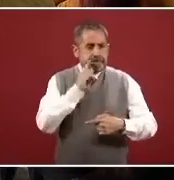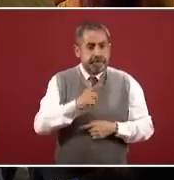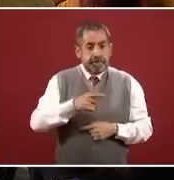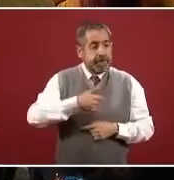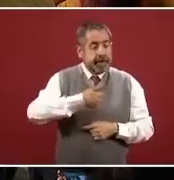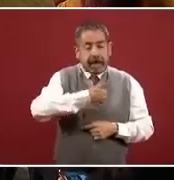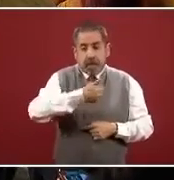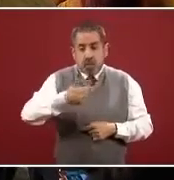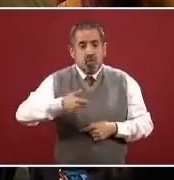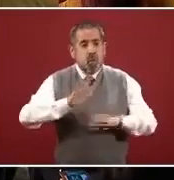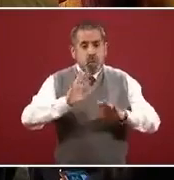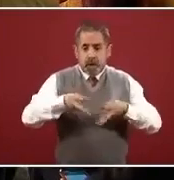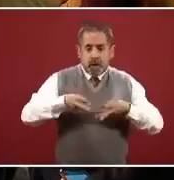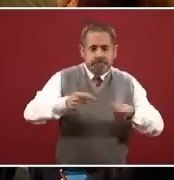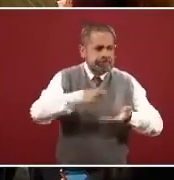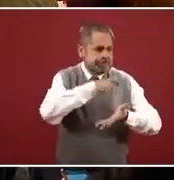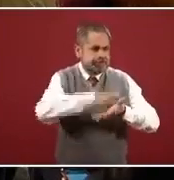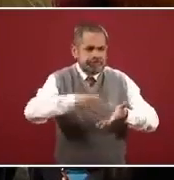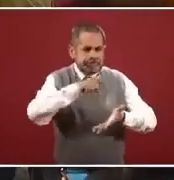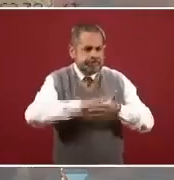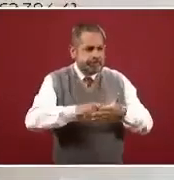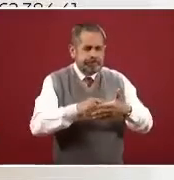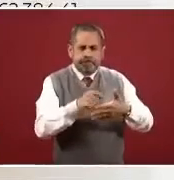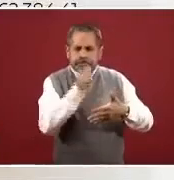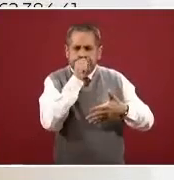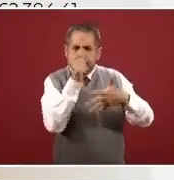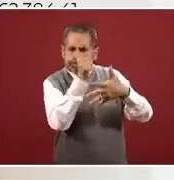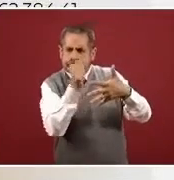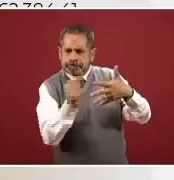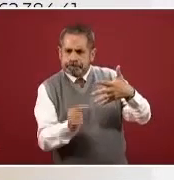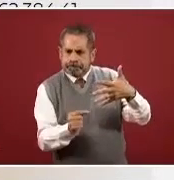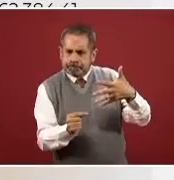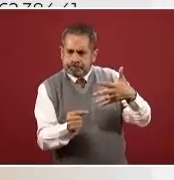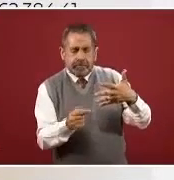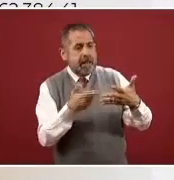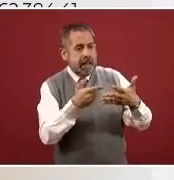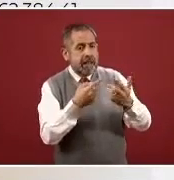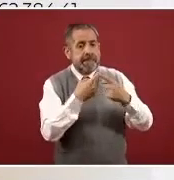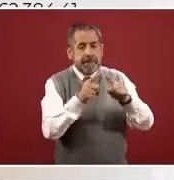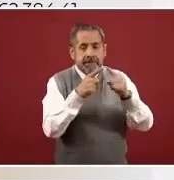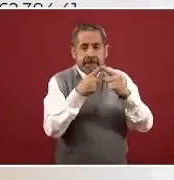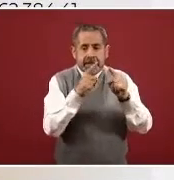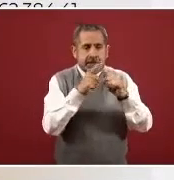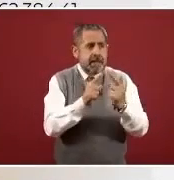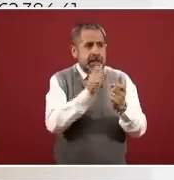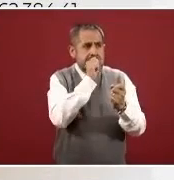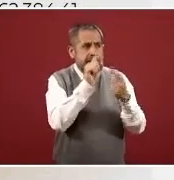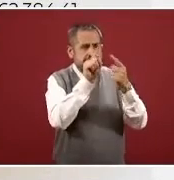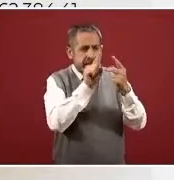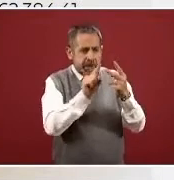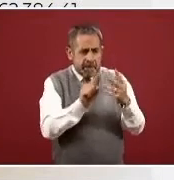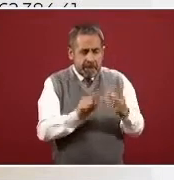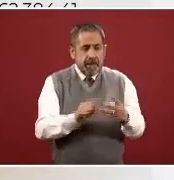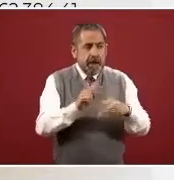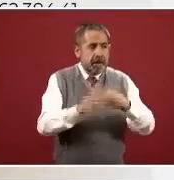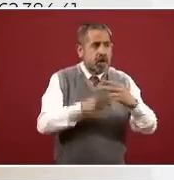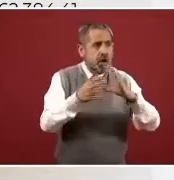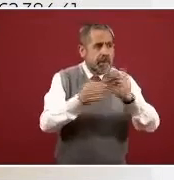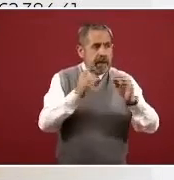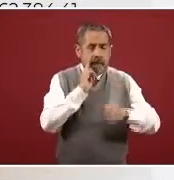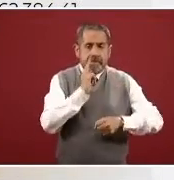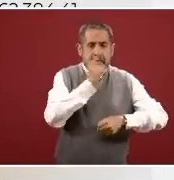de los diferentes rubros. Esta tabla lo que tiene son los diferentes rubros que se utilizan tanto para